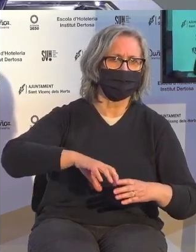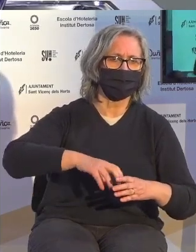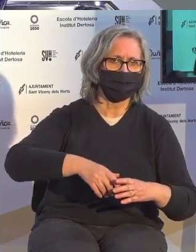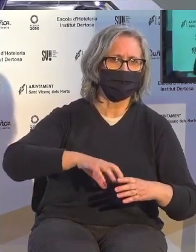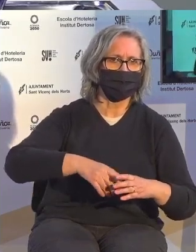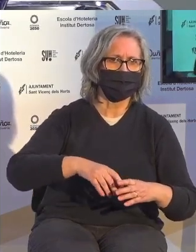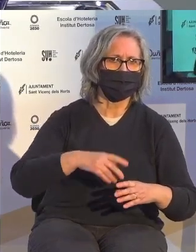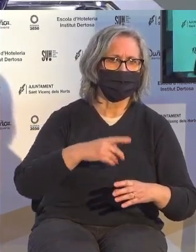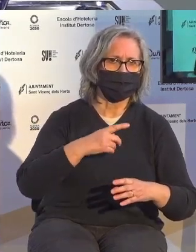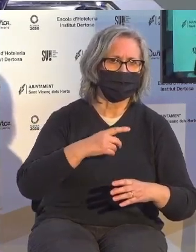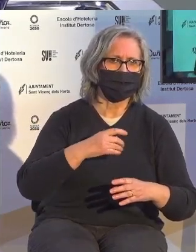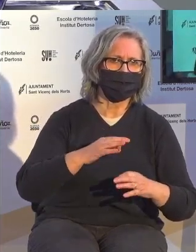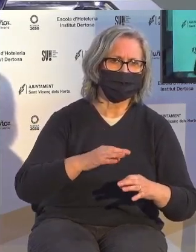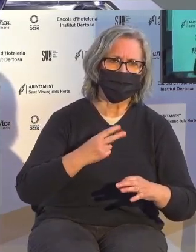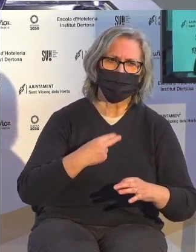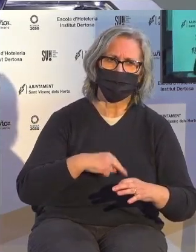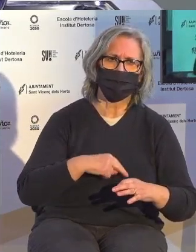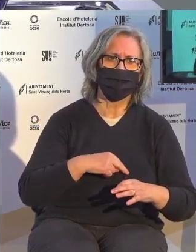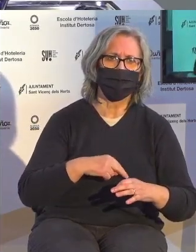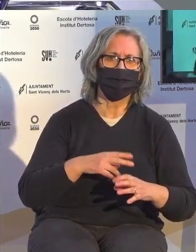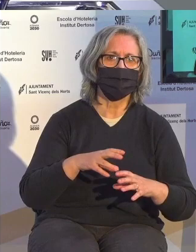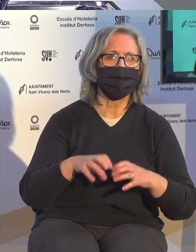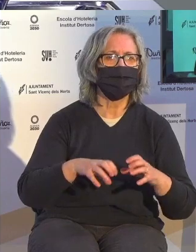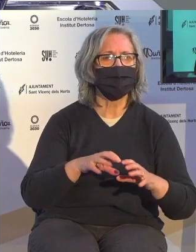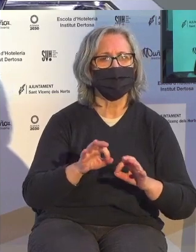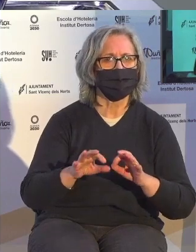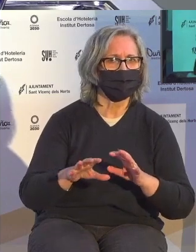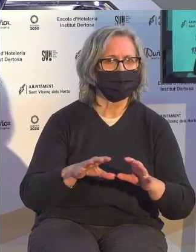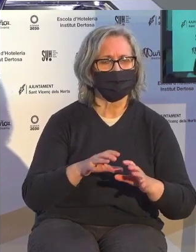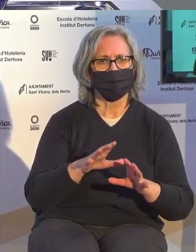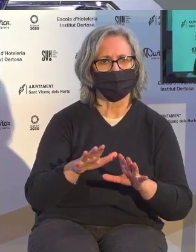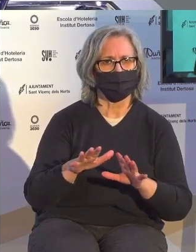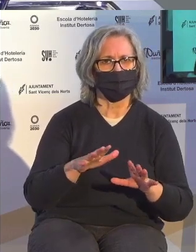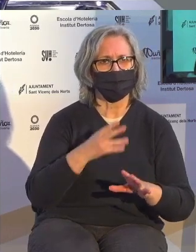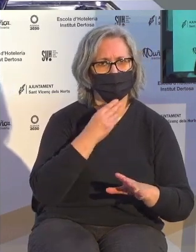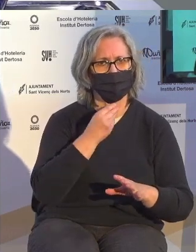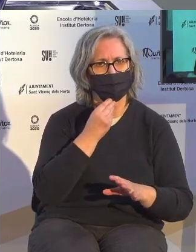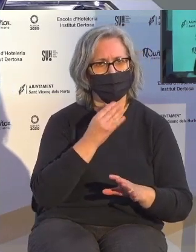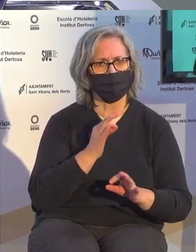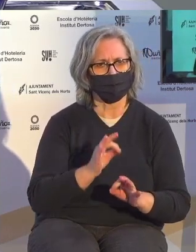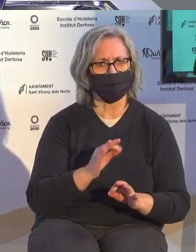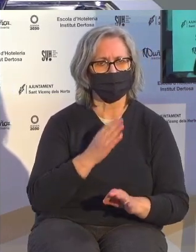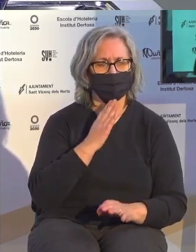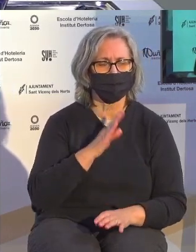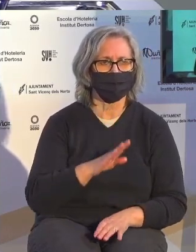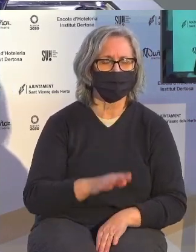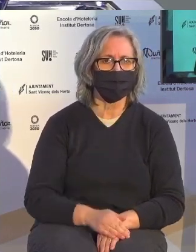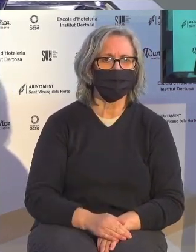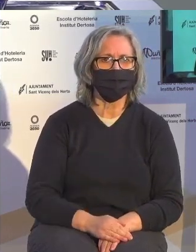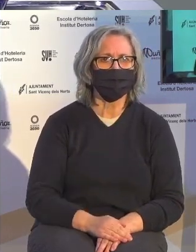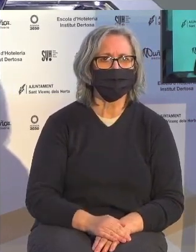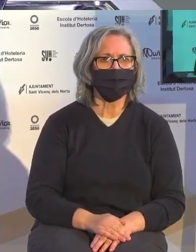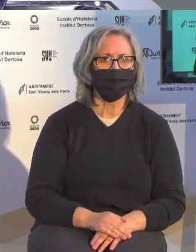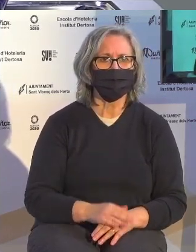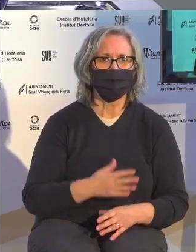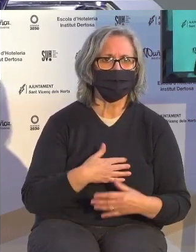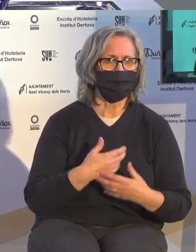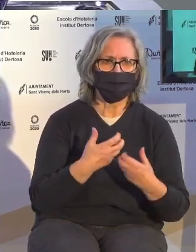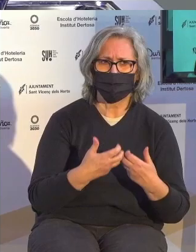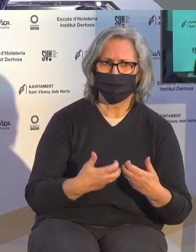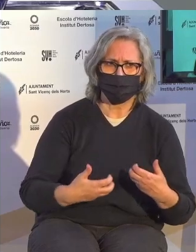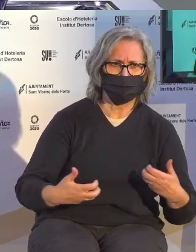para hacer decoración lo merengue que se queda en la en la tienda por un año si se pasa